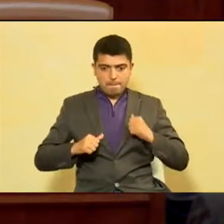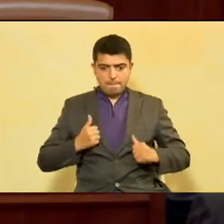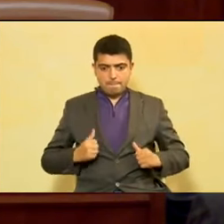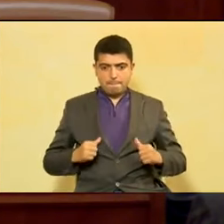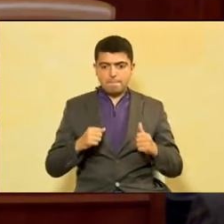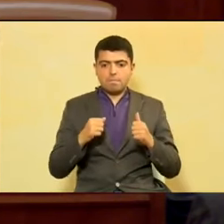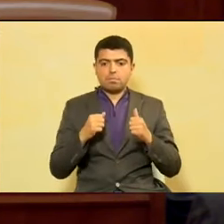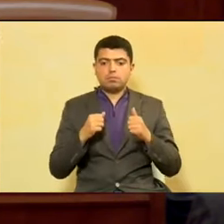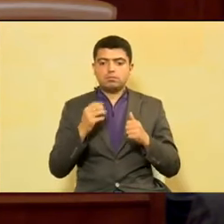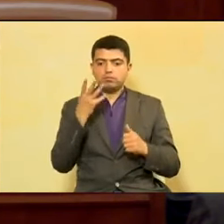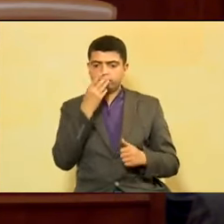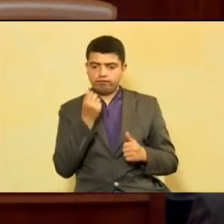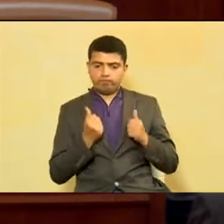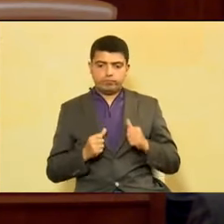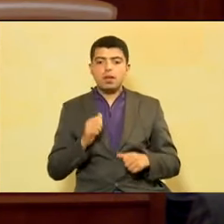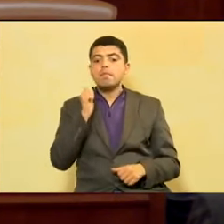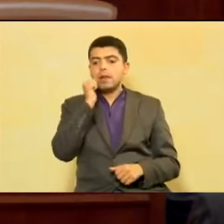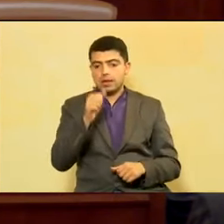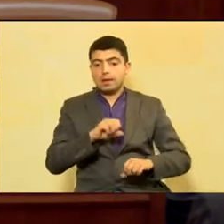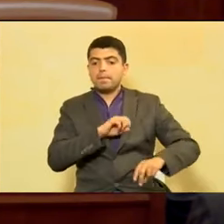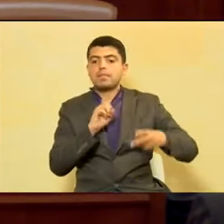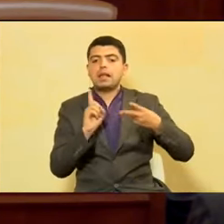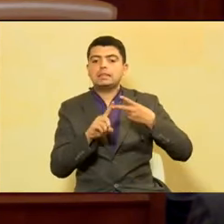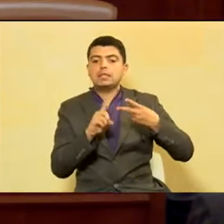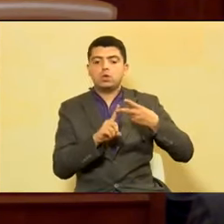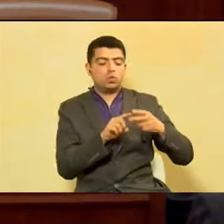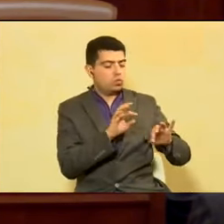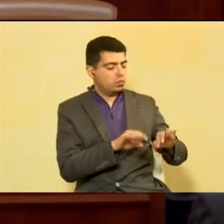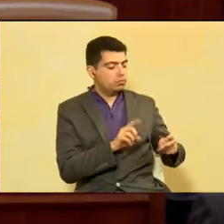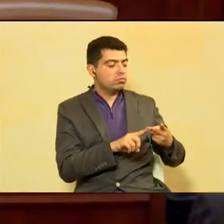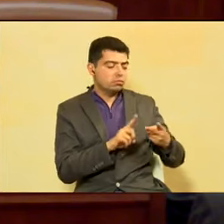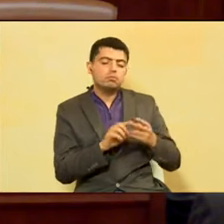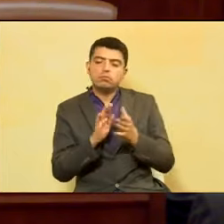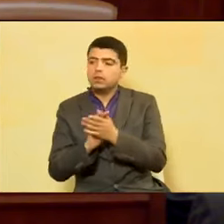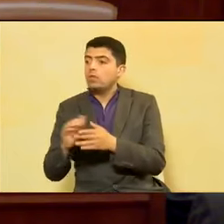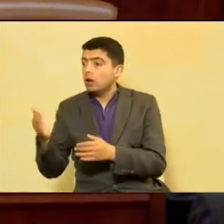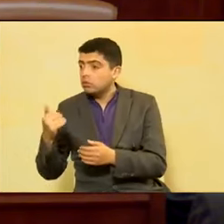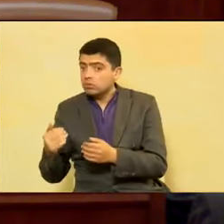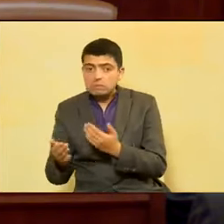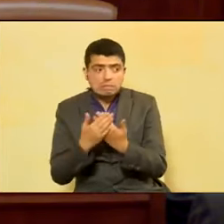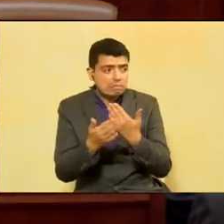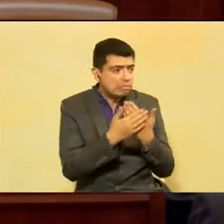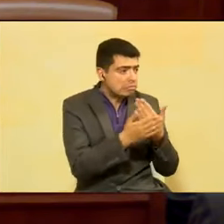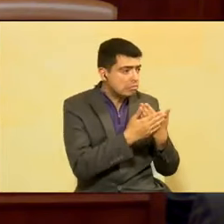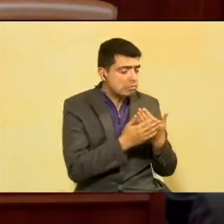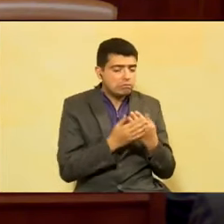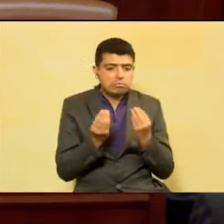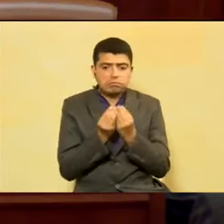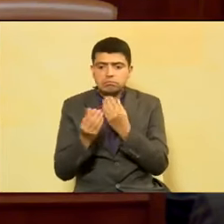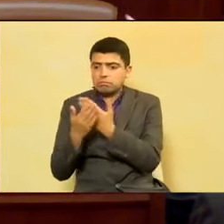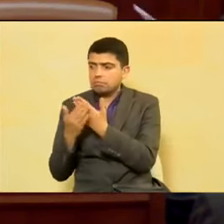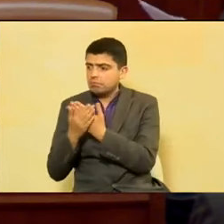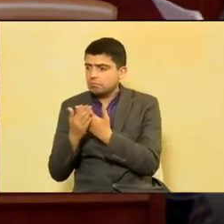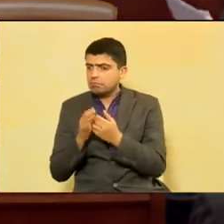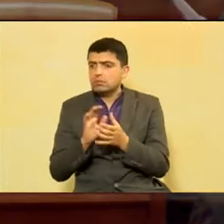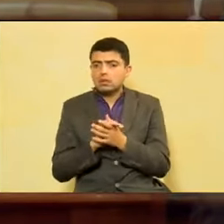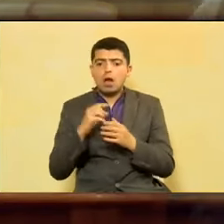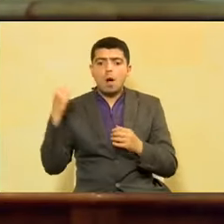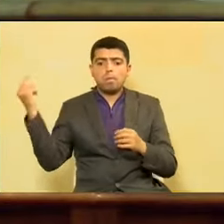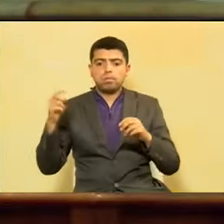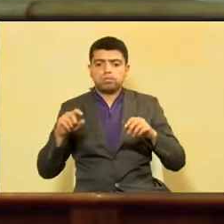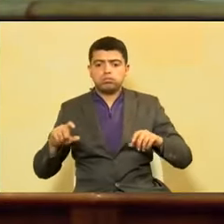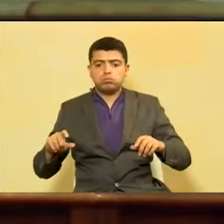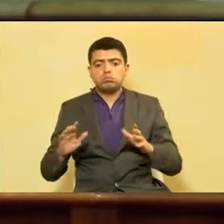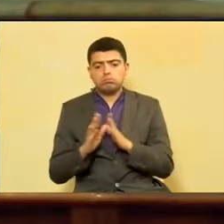votación de segundo señor secretario por solicitud de varios compañeros de la plenaria